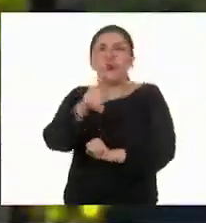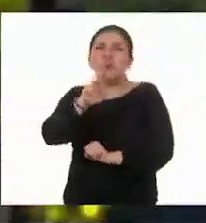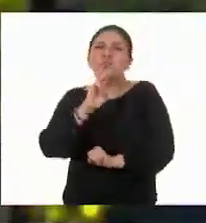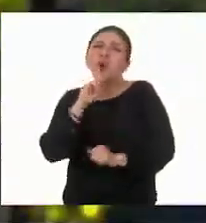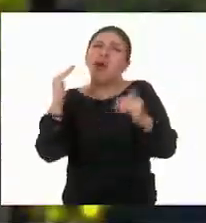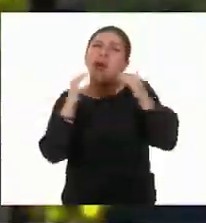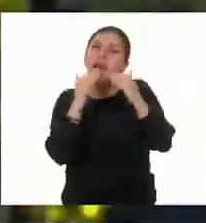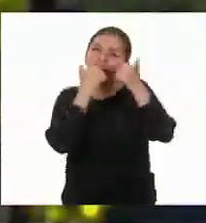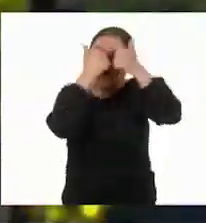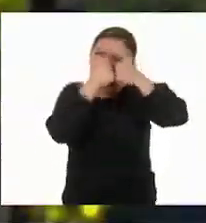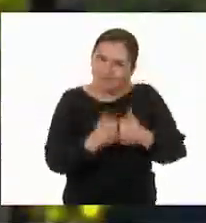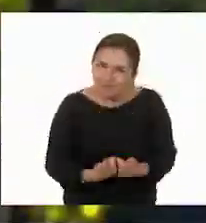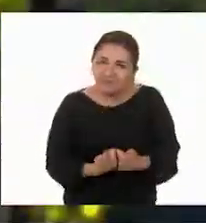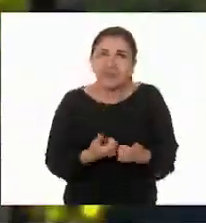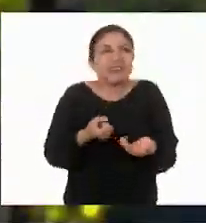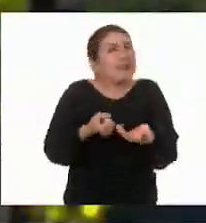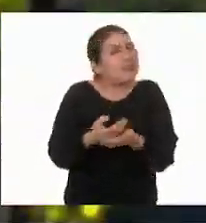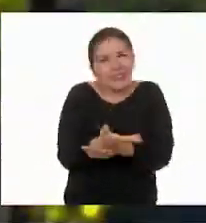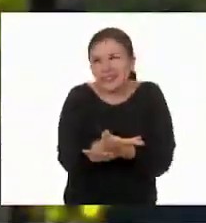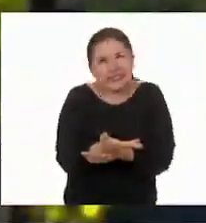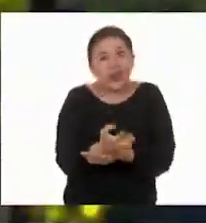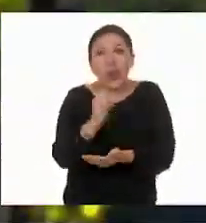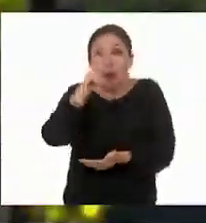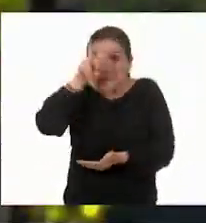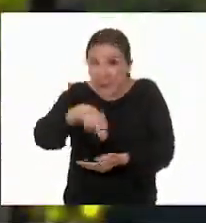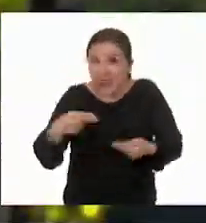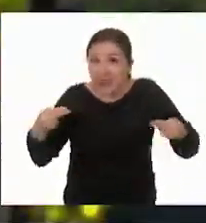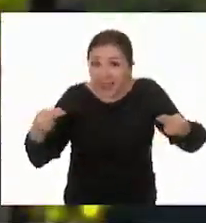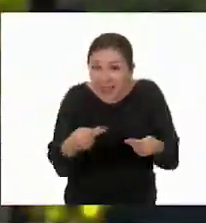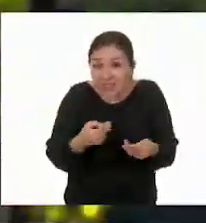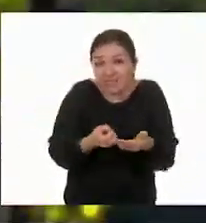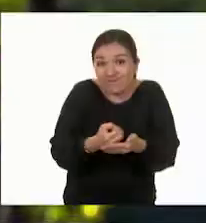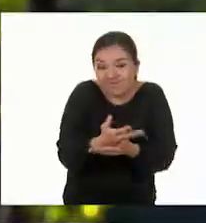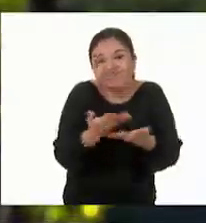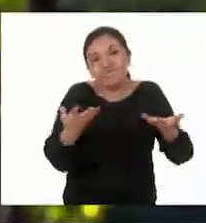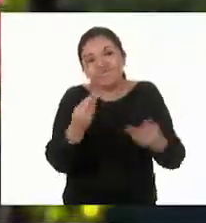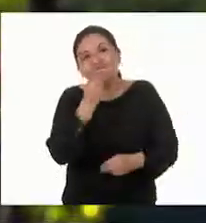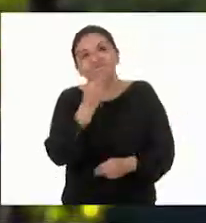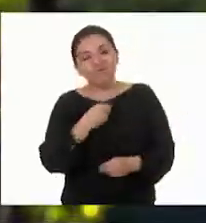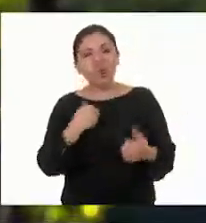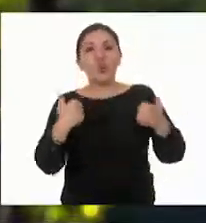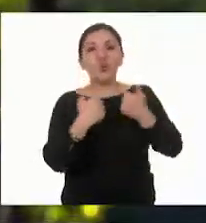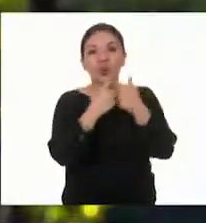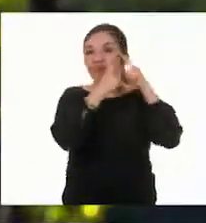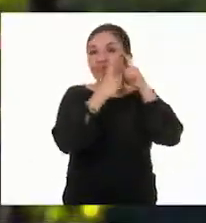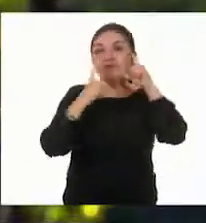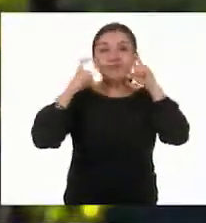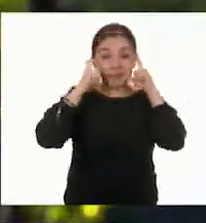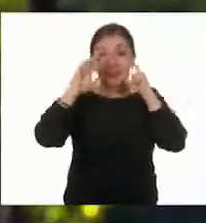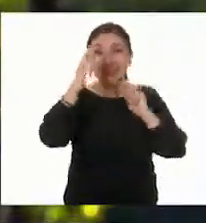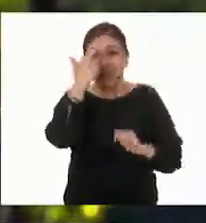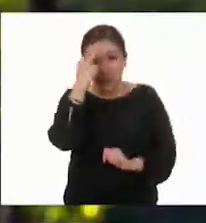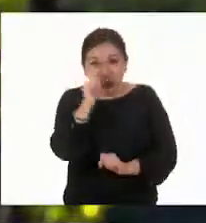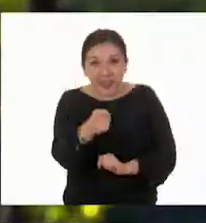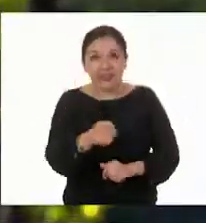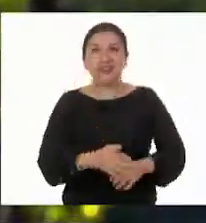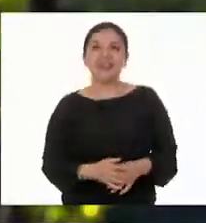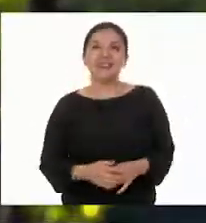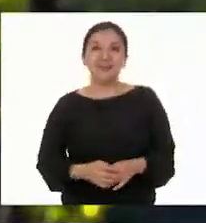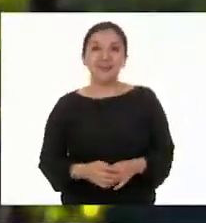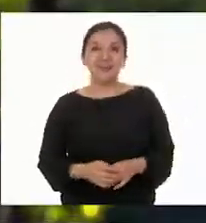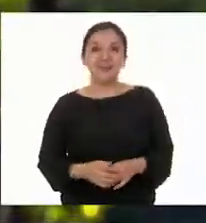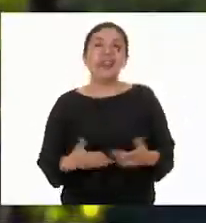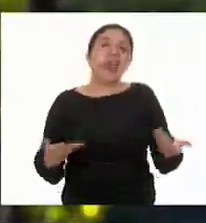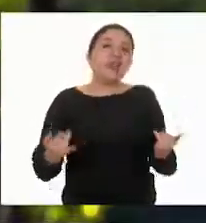no salir de casa a menos que sea muy necesario. Si lo haces, utiliza el